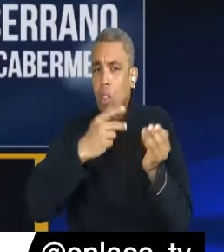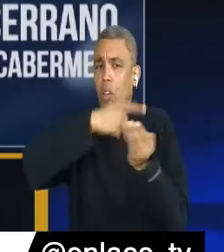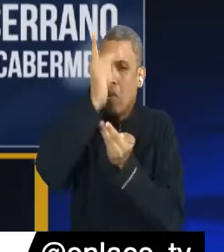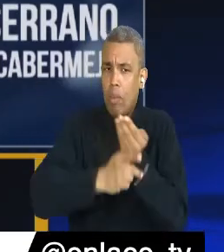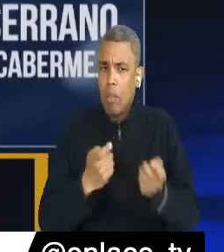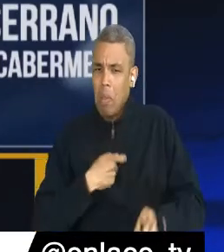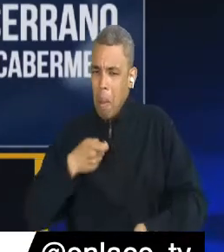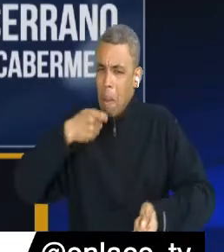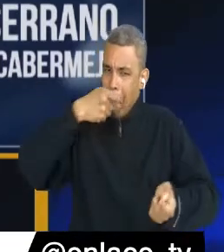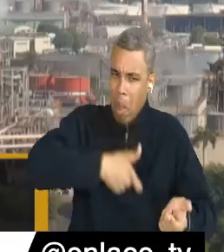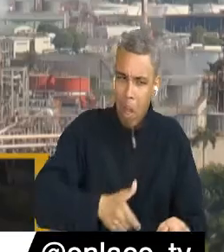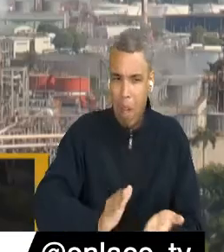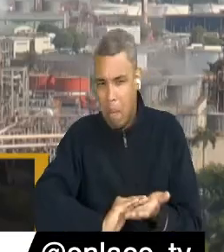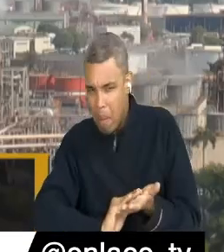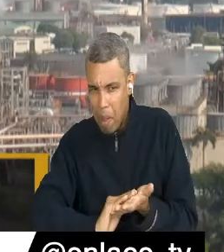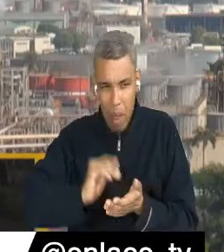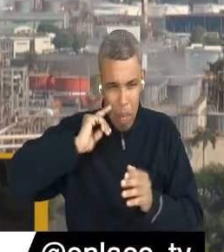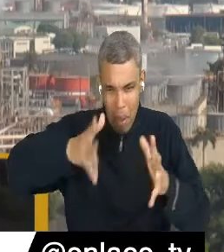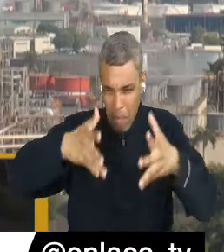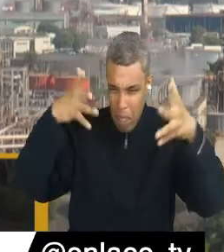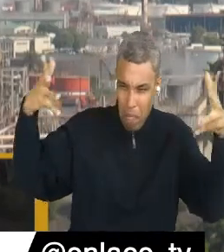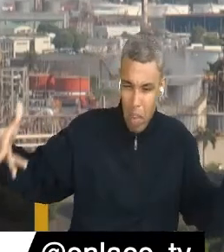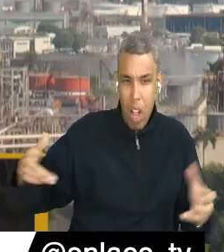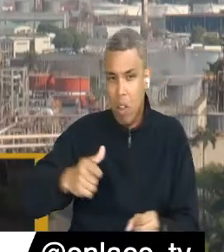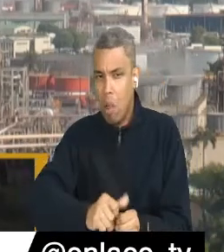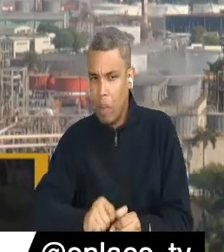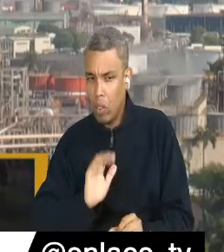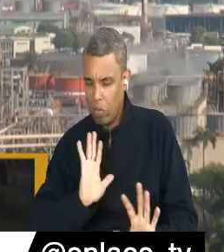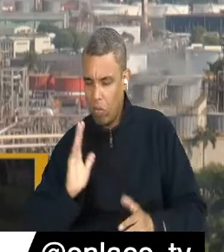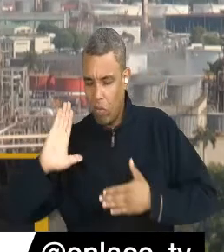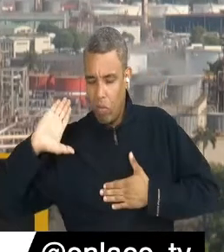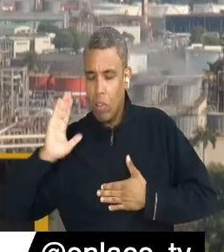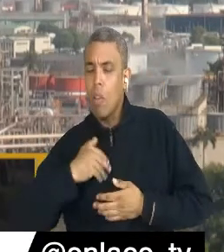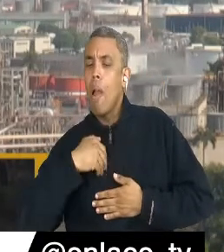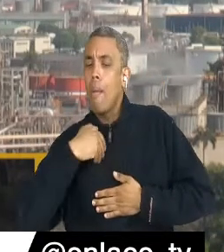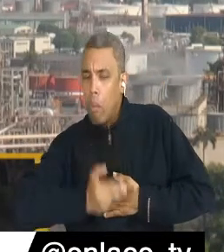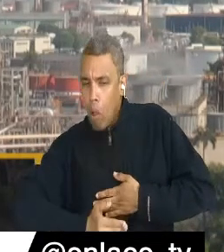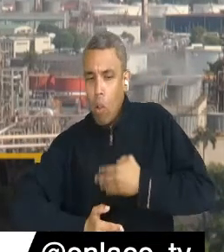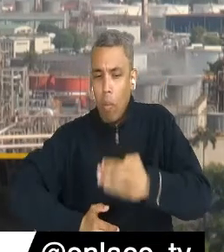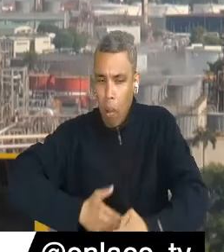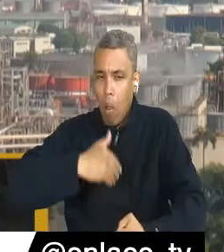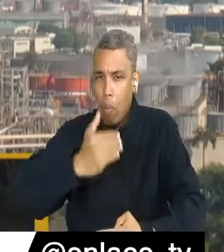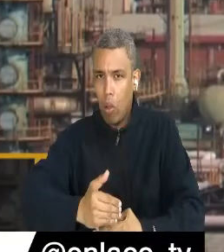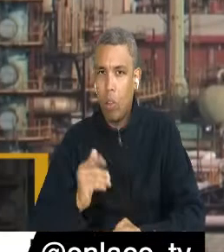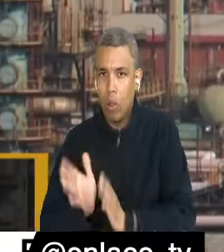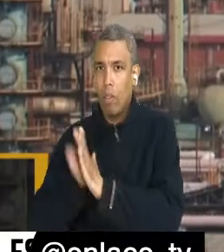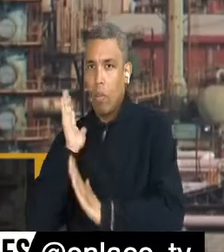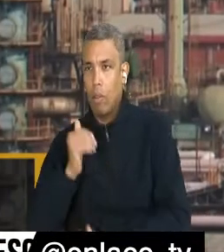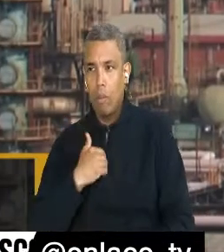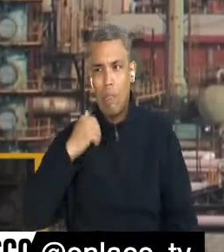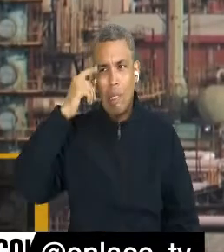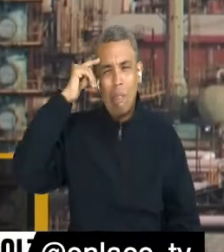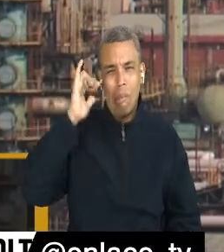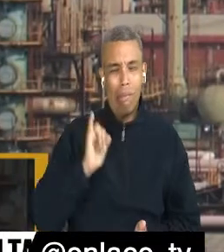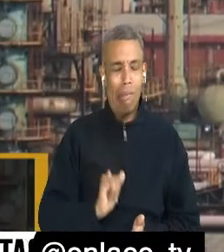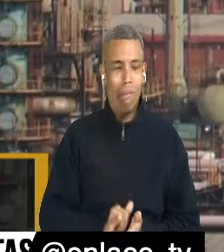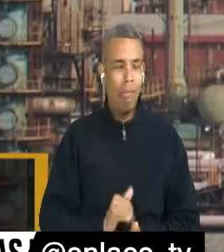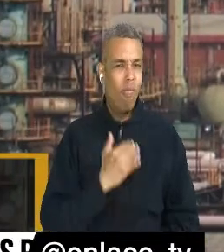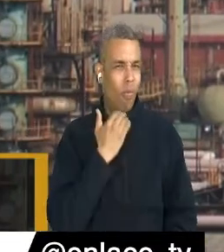la expresión que había dado el presidente de la República sobre la modernización de la refinería de